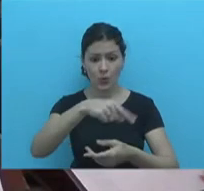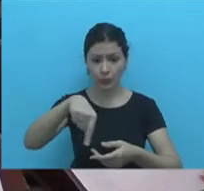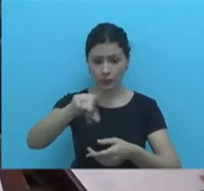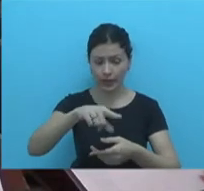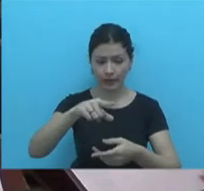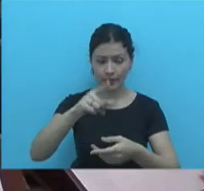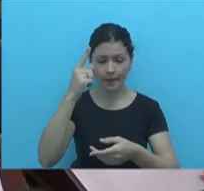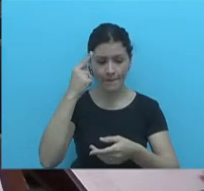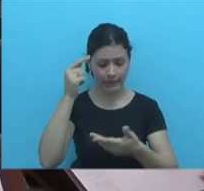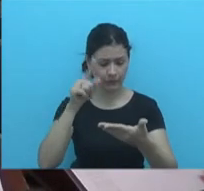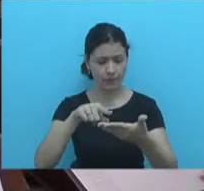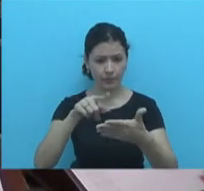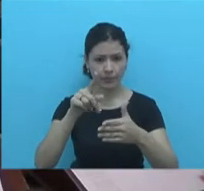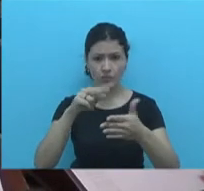problema,